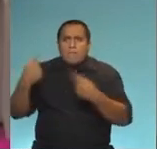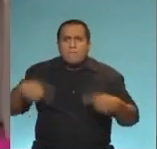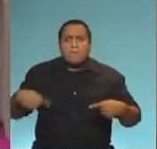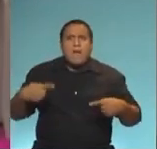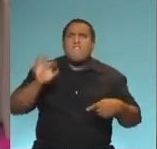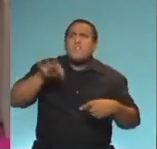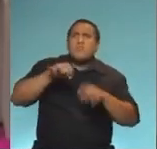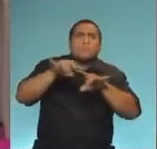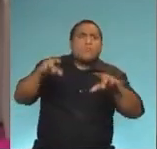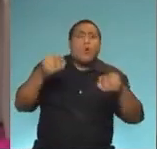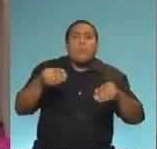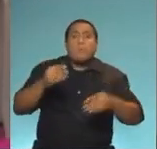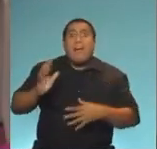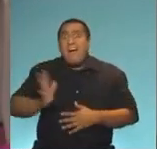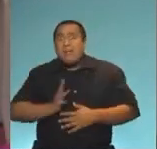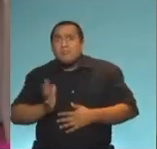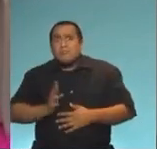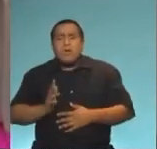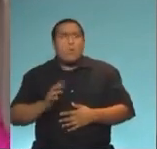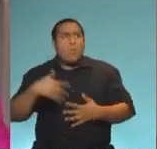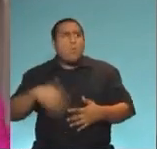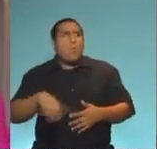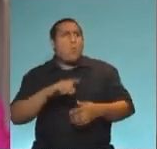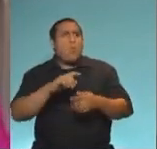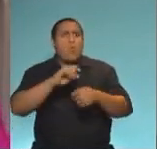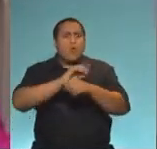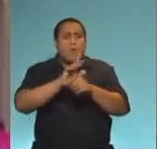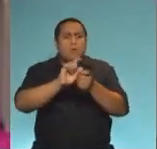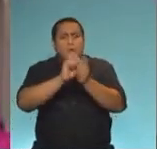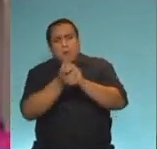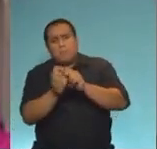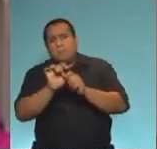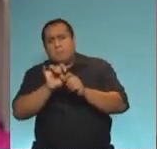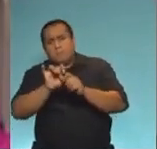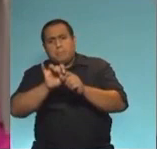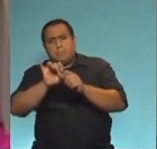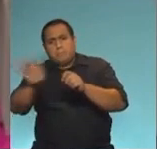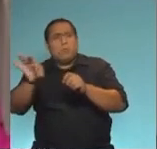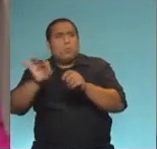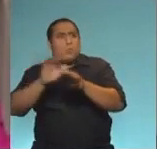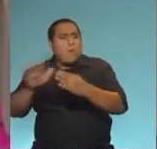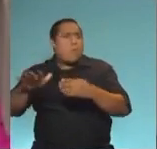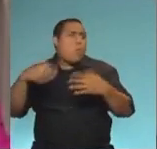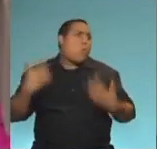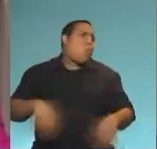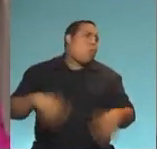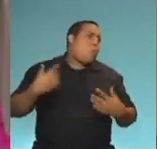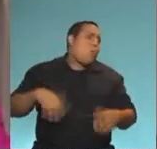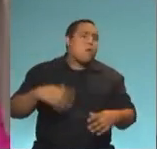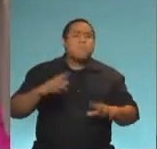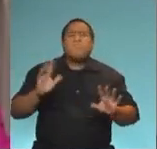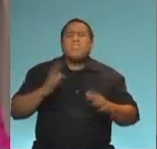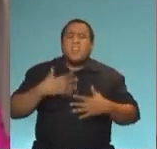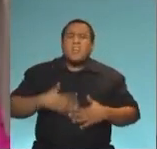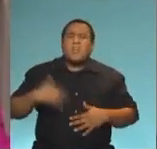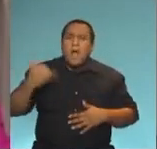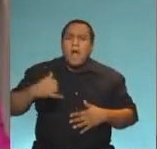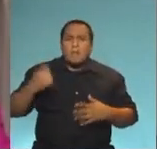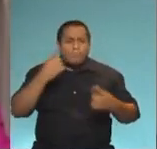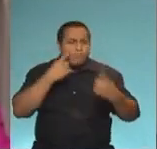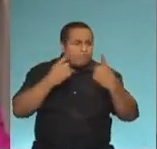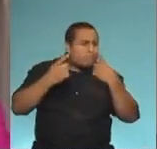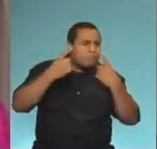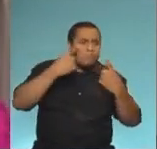circulación de los virus. No hay que asustarse por las mutaciones o cepas. Cuando escuchen eso, tengan la tranquilidad de que hay una vigilancia en nuestro país y